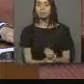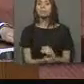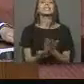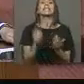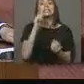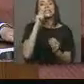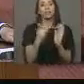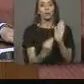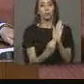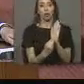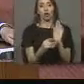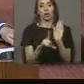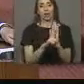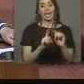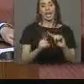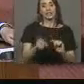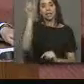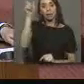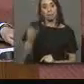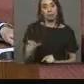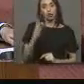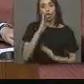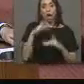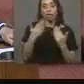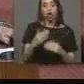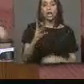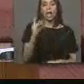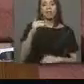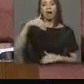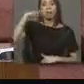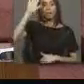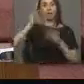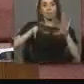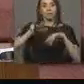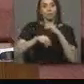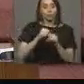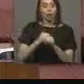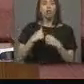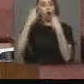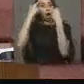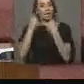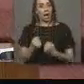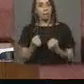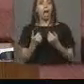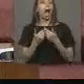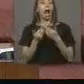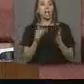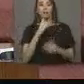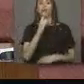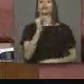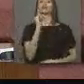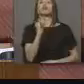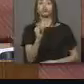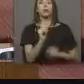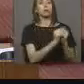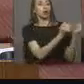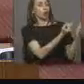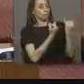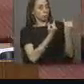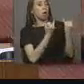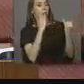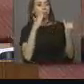la exigencia de que el donante sea mayor de edad, sea capaz y que exprese su consentimiento libre, espontáneo e informado, a la